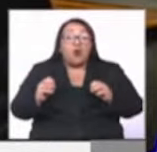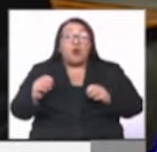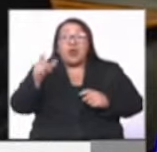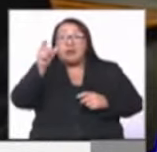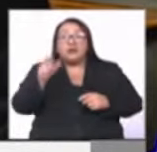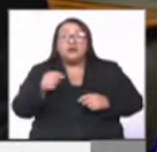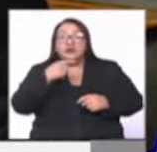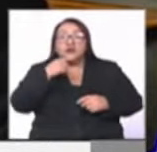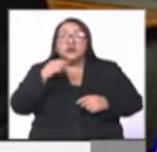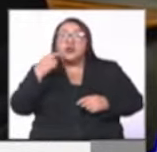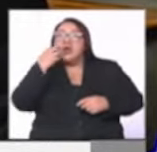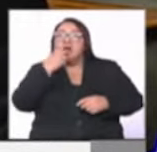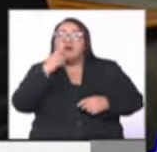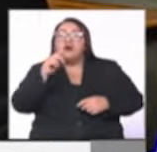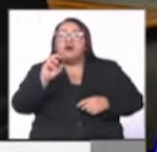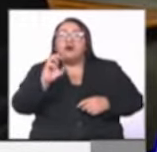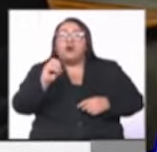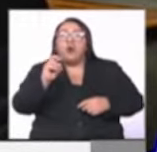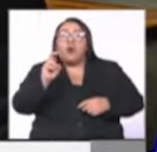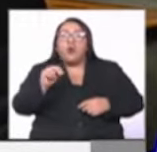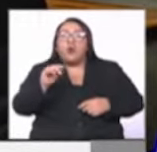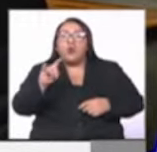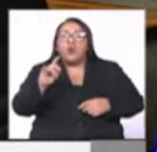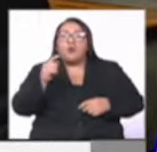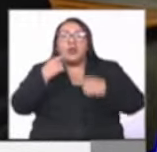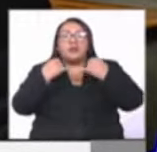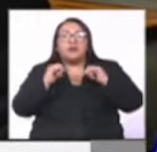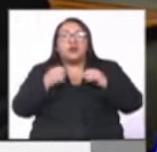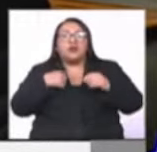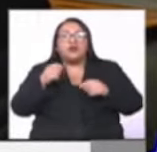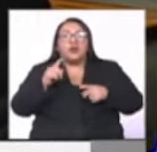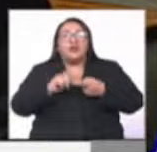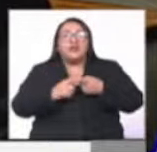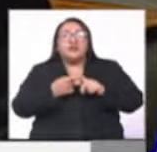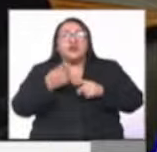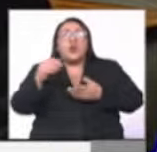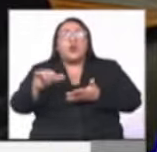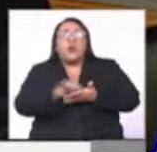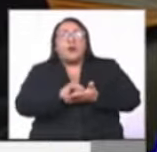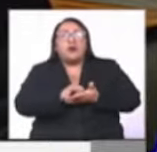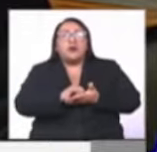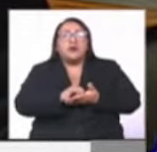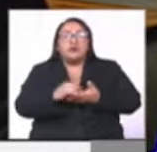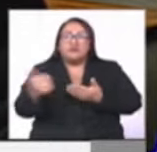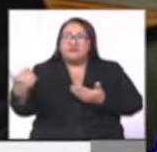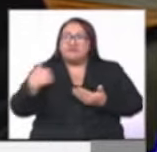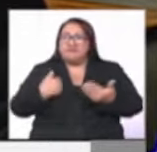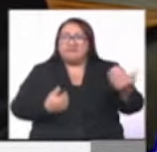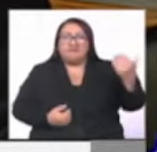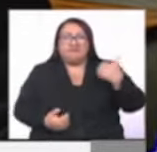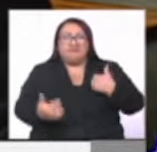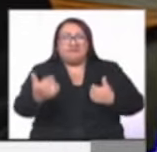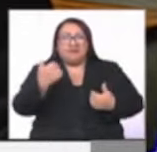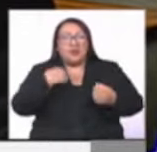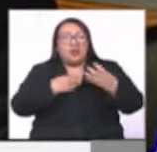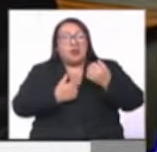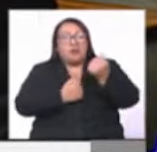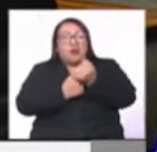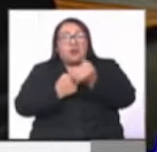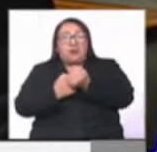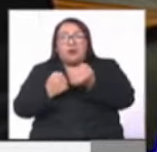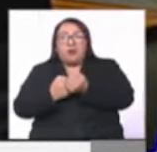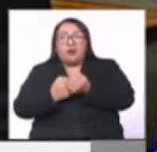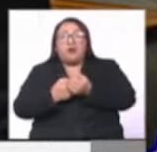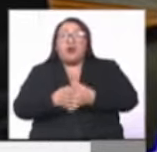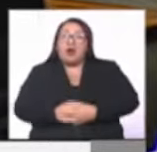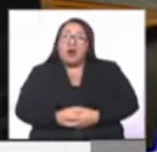de de la ONU para la independencia de la justicia desde Nueva York si es que no nos asistieran razones válidas alguien